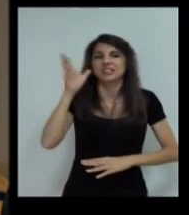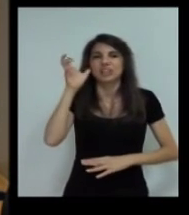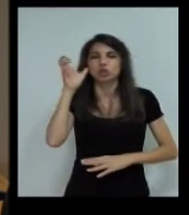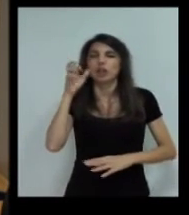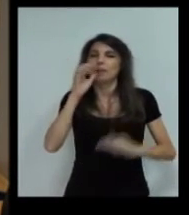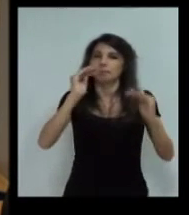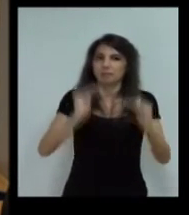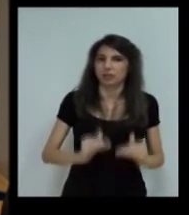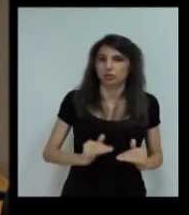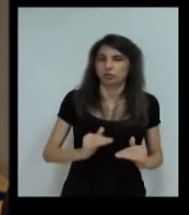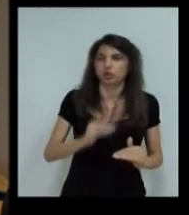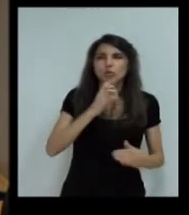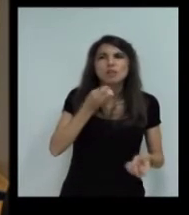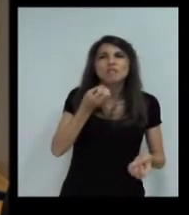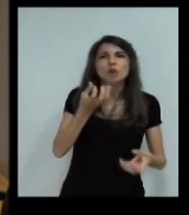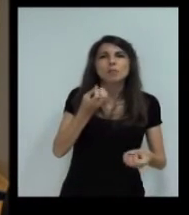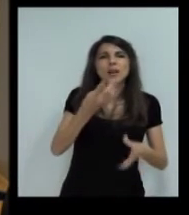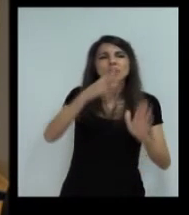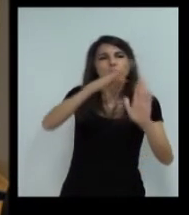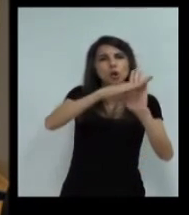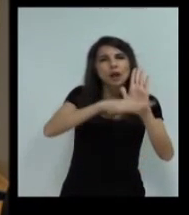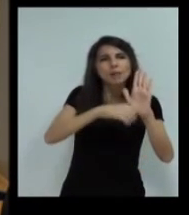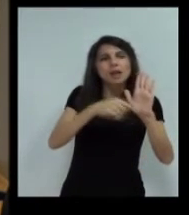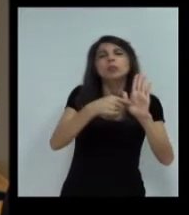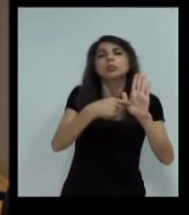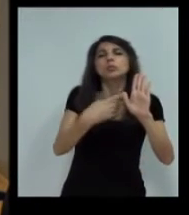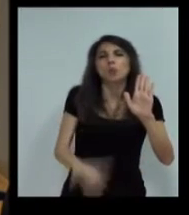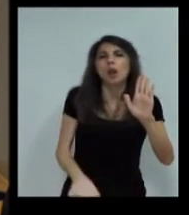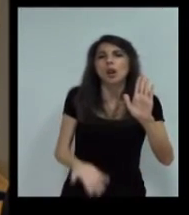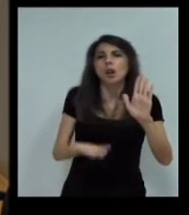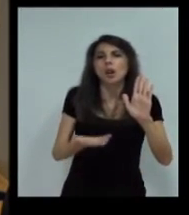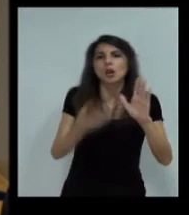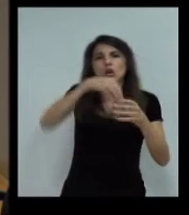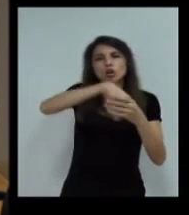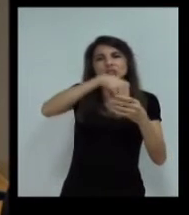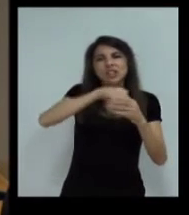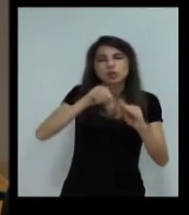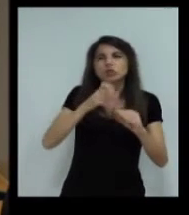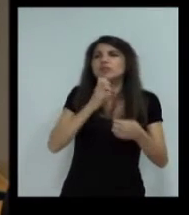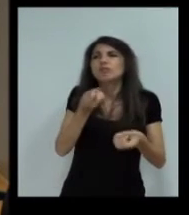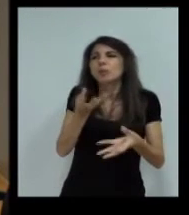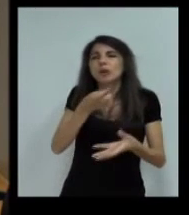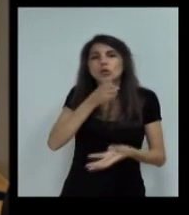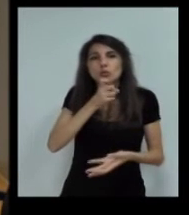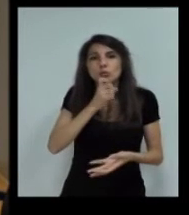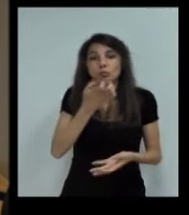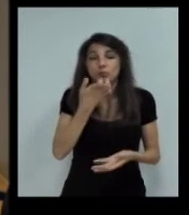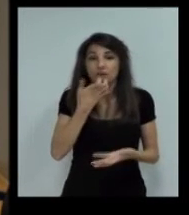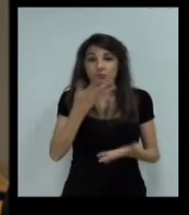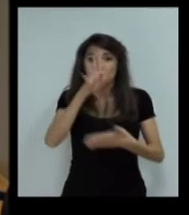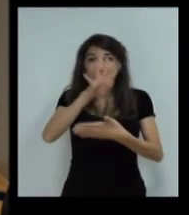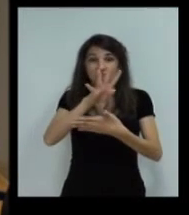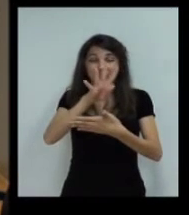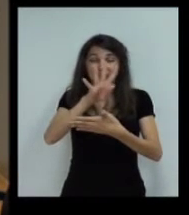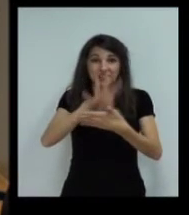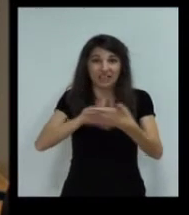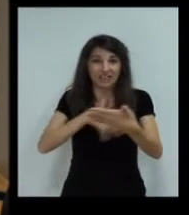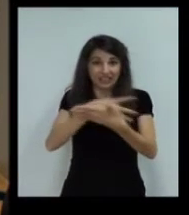le podemos informar de lo que estamos programando con ese contenido? Nosotros, por ejemplo, tenemos en el teletexto,